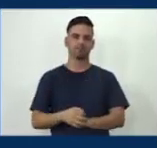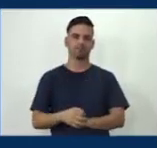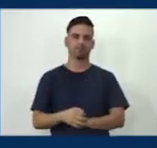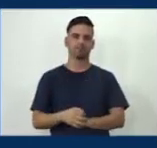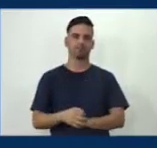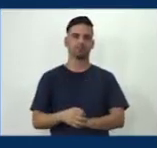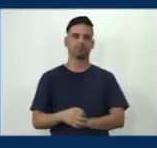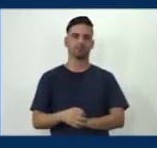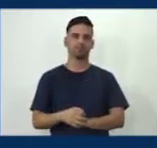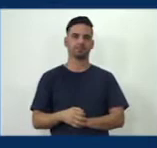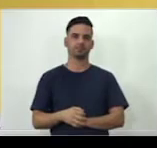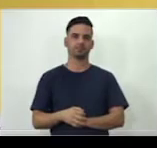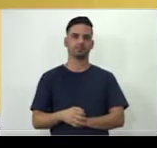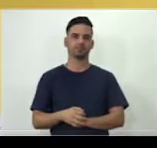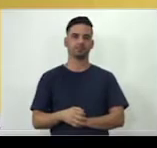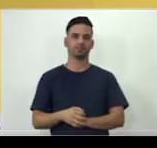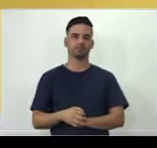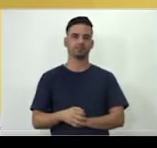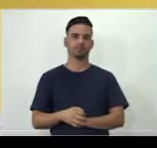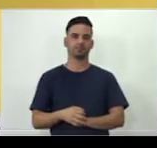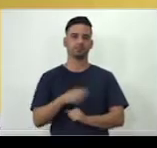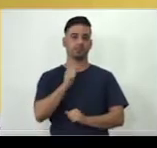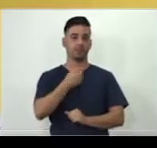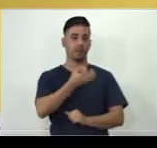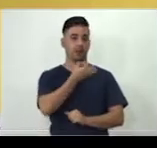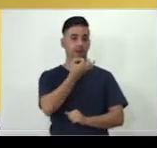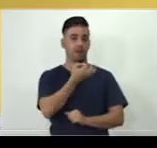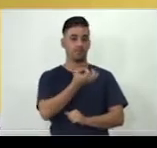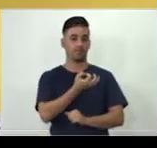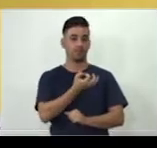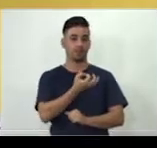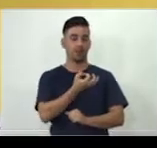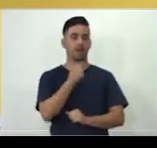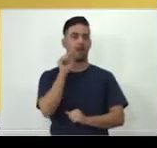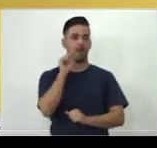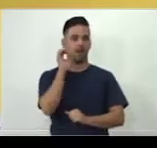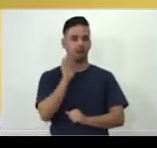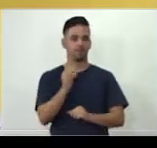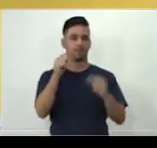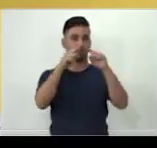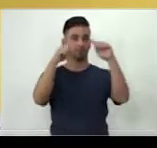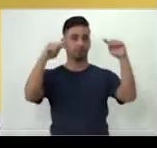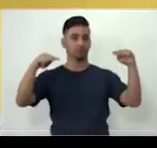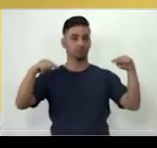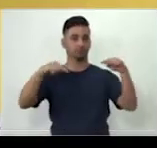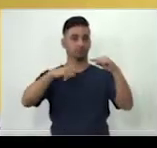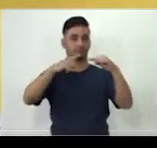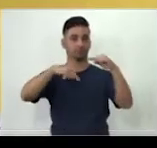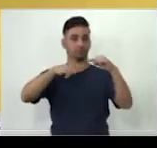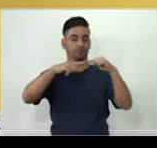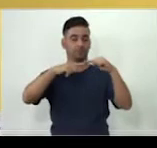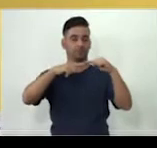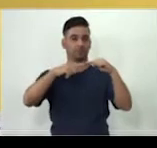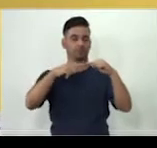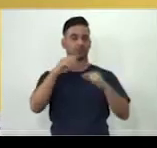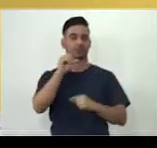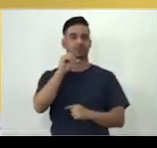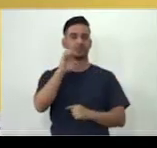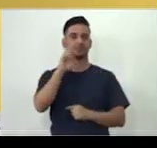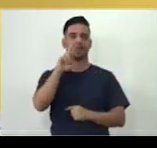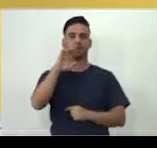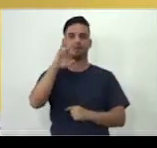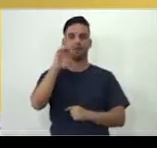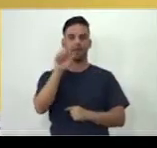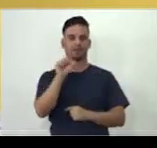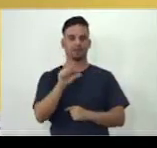tanto, estamos haciendo referencia a un circuito donde está como conectado en serie. ¿Y cómo dijimos que se conectaba el amperímetro? En serie. Por lo